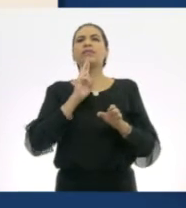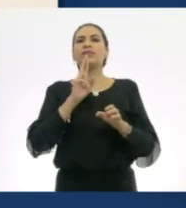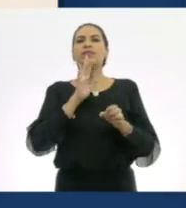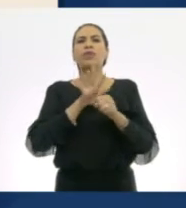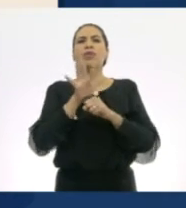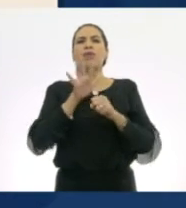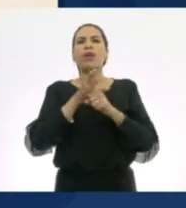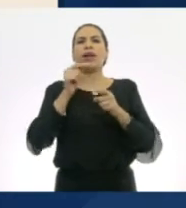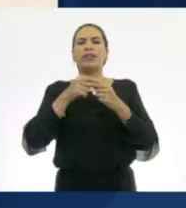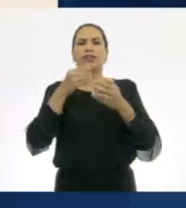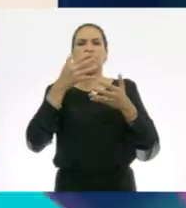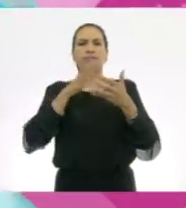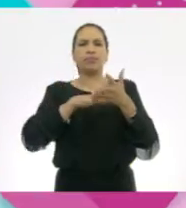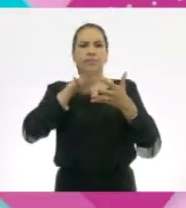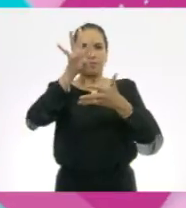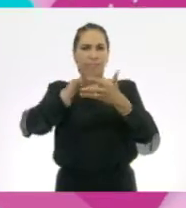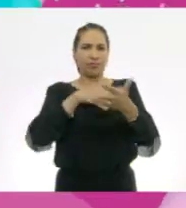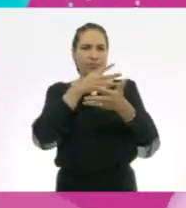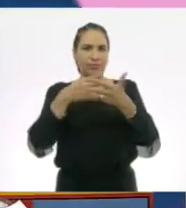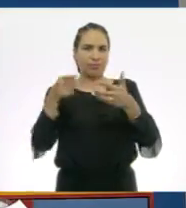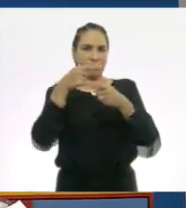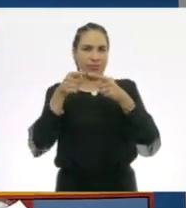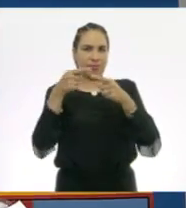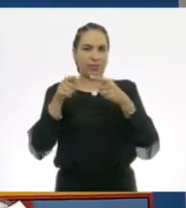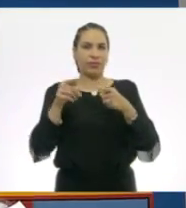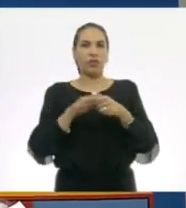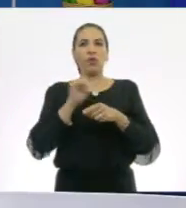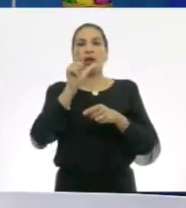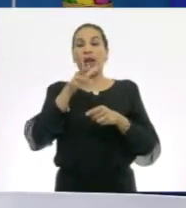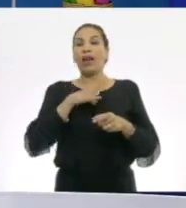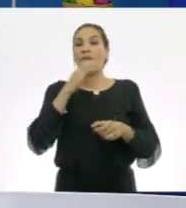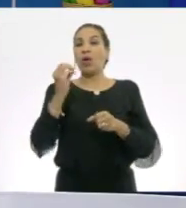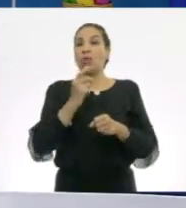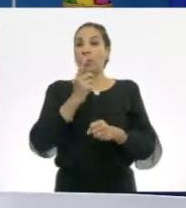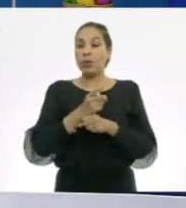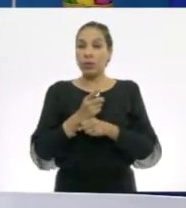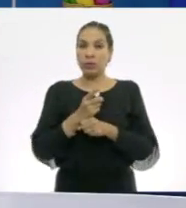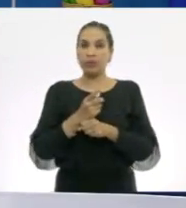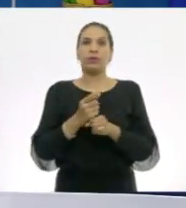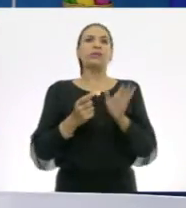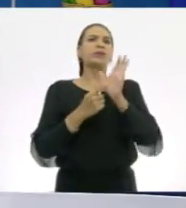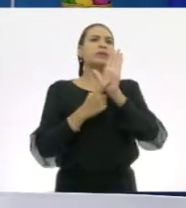con tablas y gráficas. En cuanto tengas oportunidad,